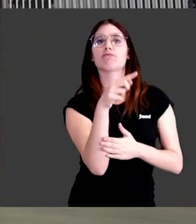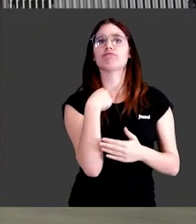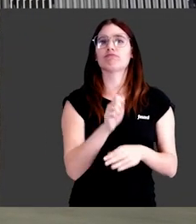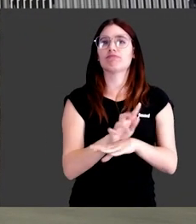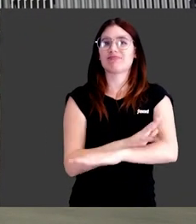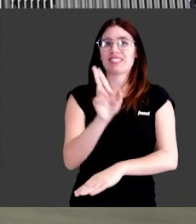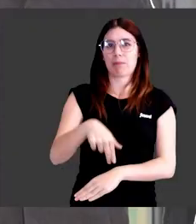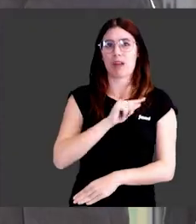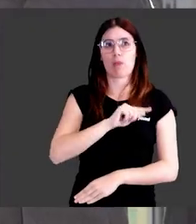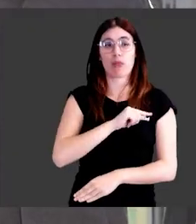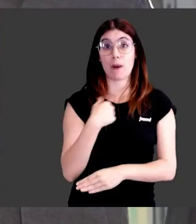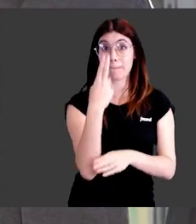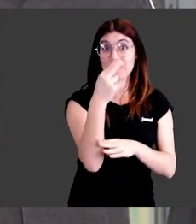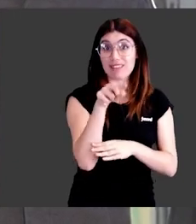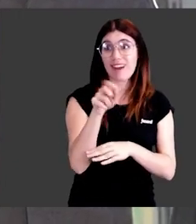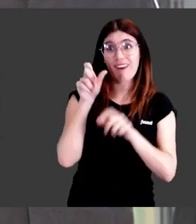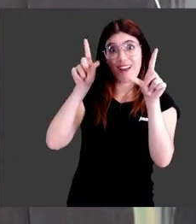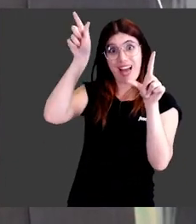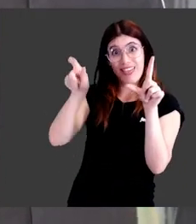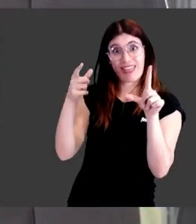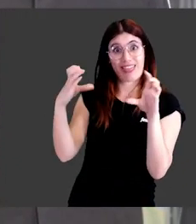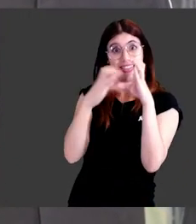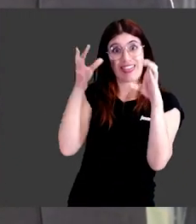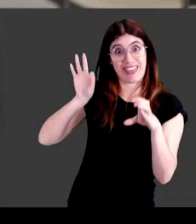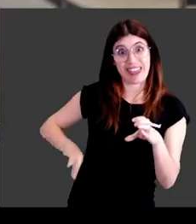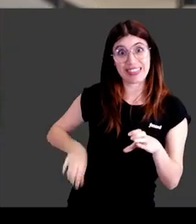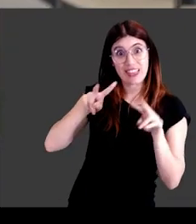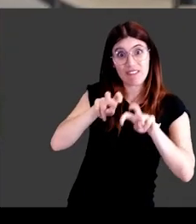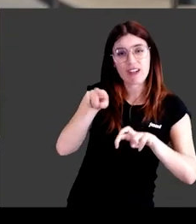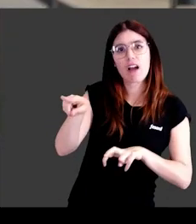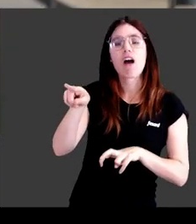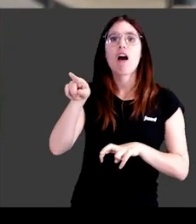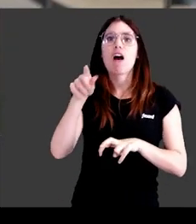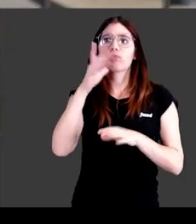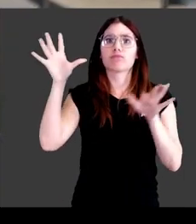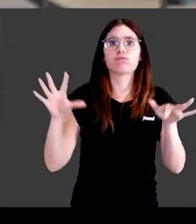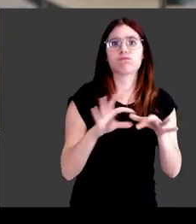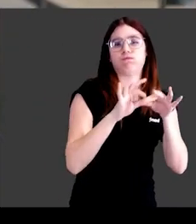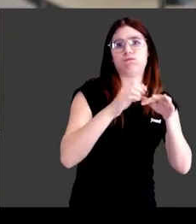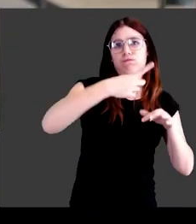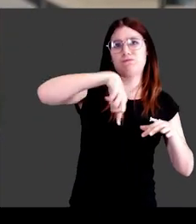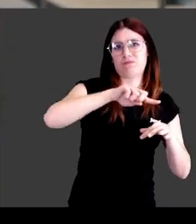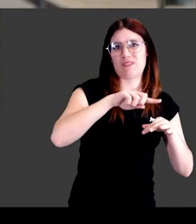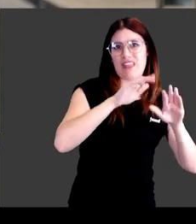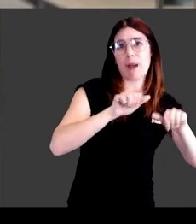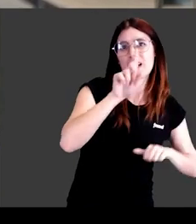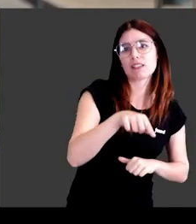también especialmente emotivo. Pintar a esta científica, vinculada a la cerámica,